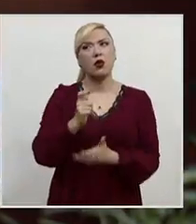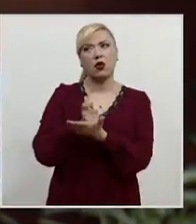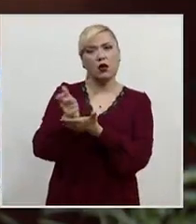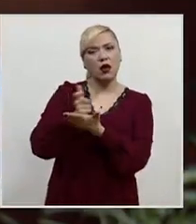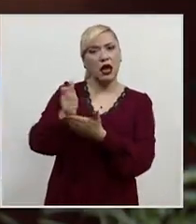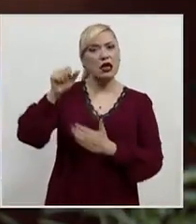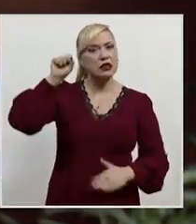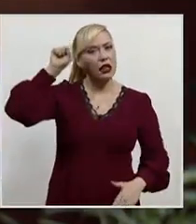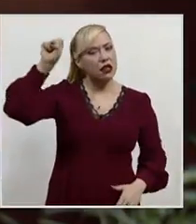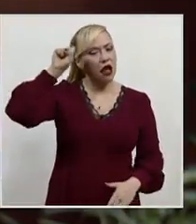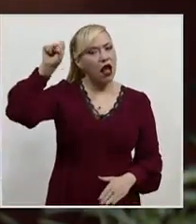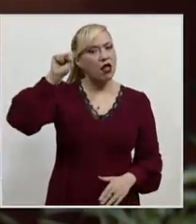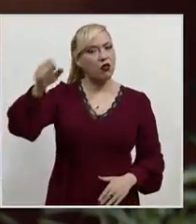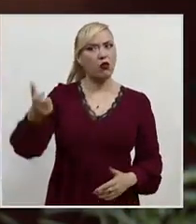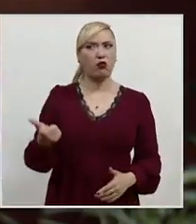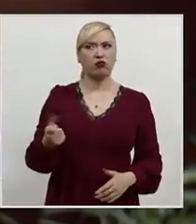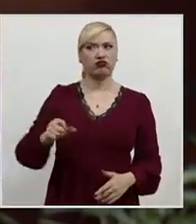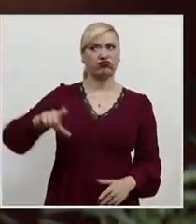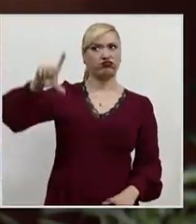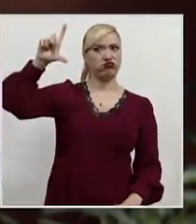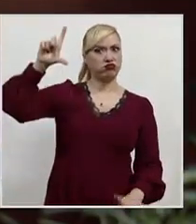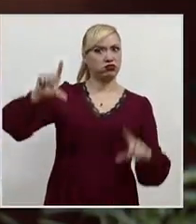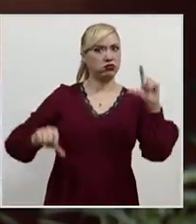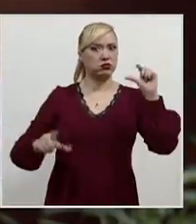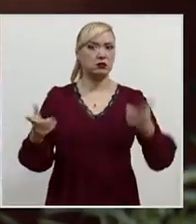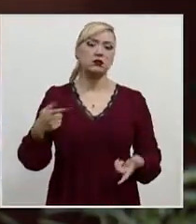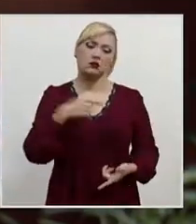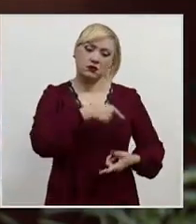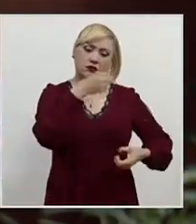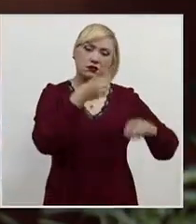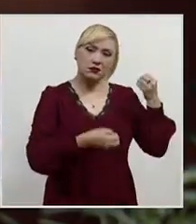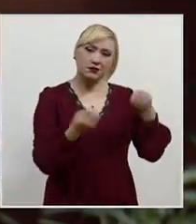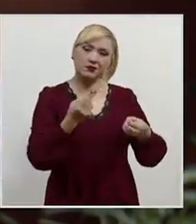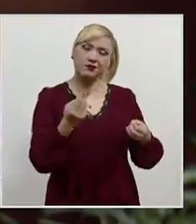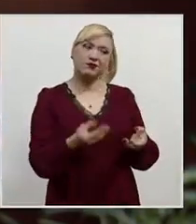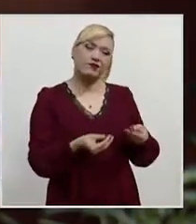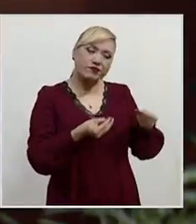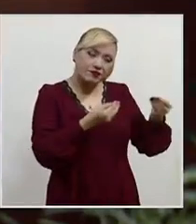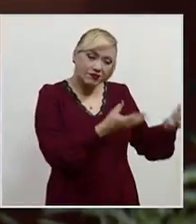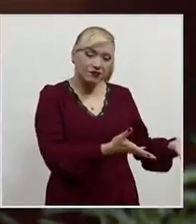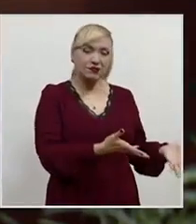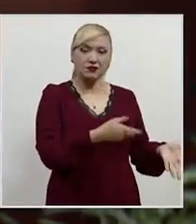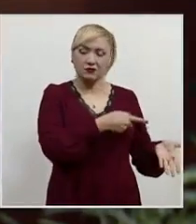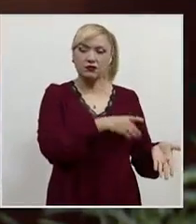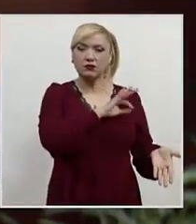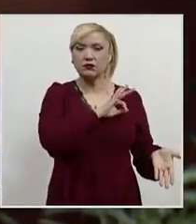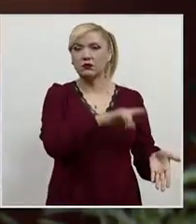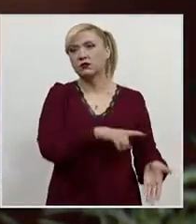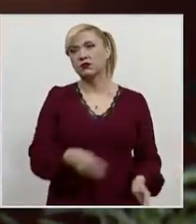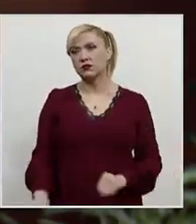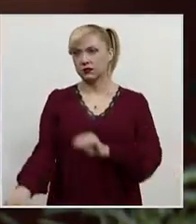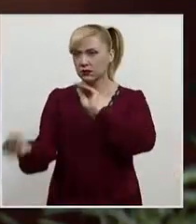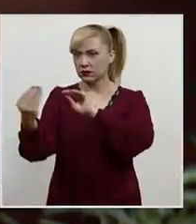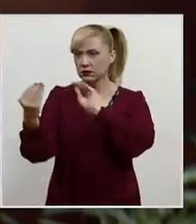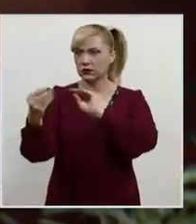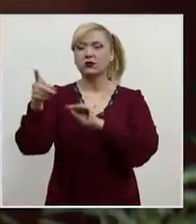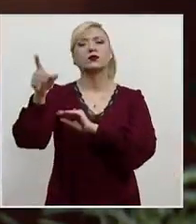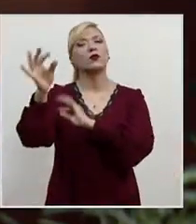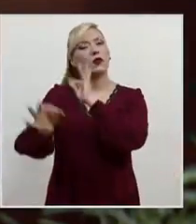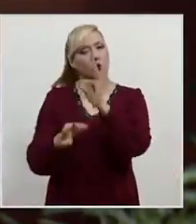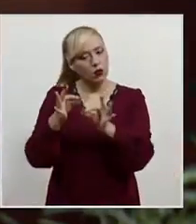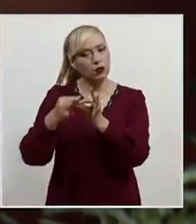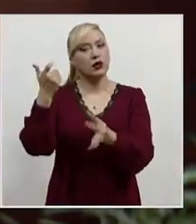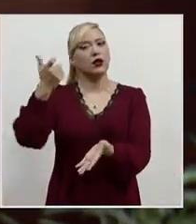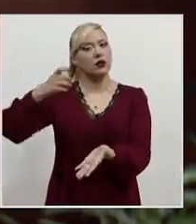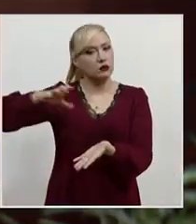medidas de apremio al tribunal para que quienes salgan condenados en los lados cumplan cumplan y así